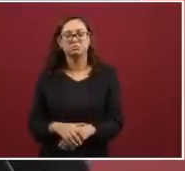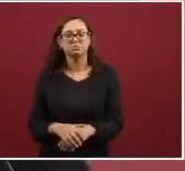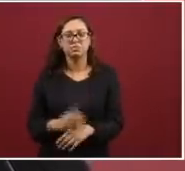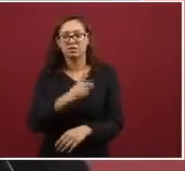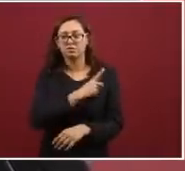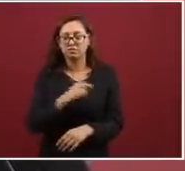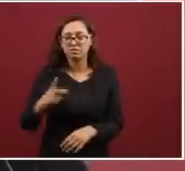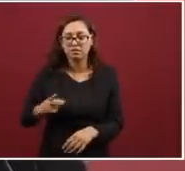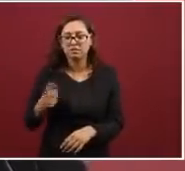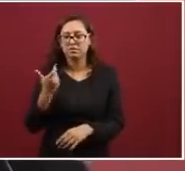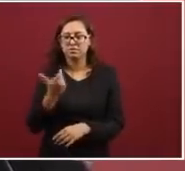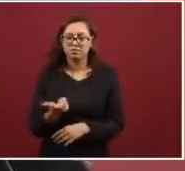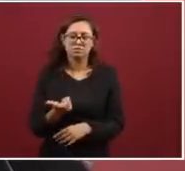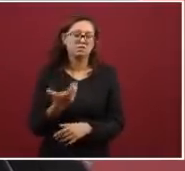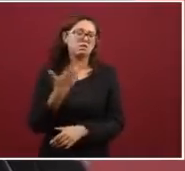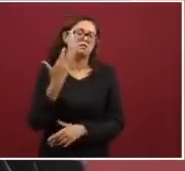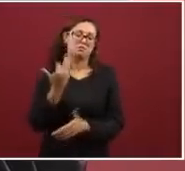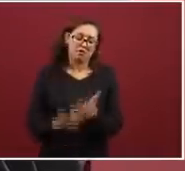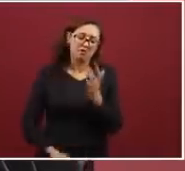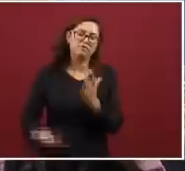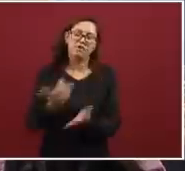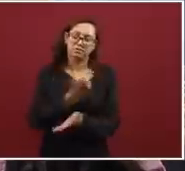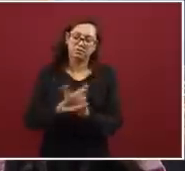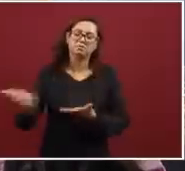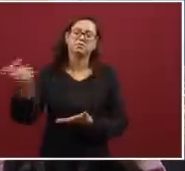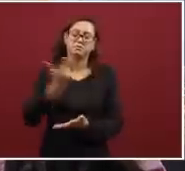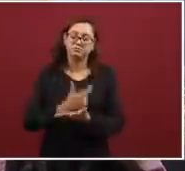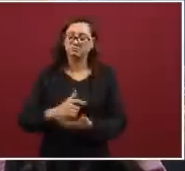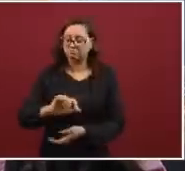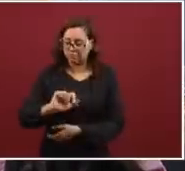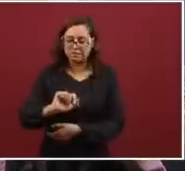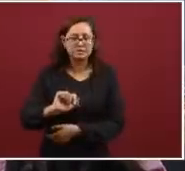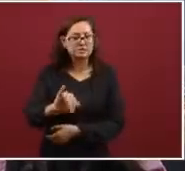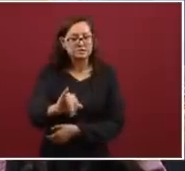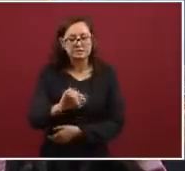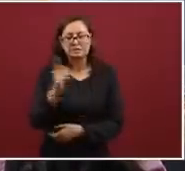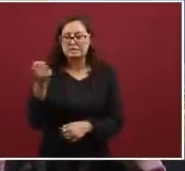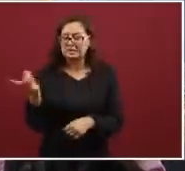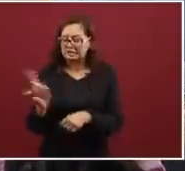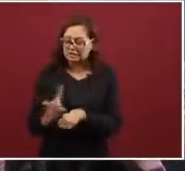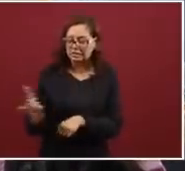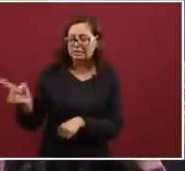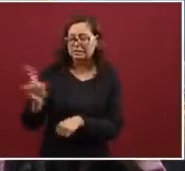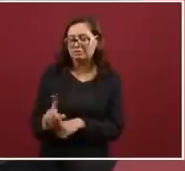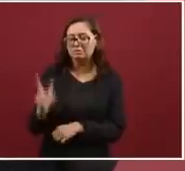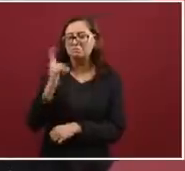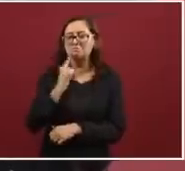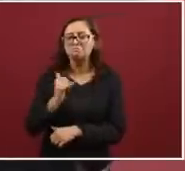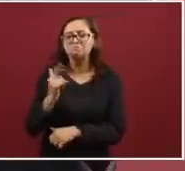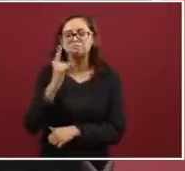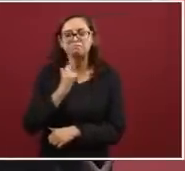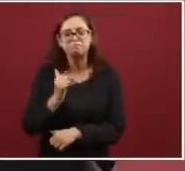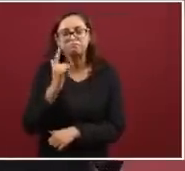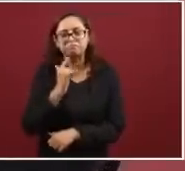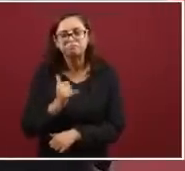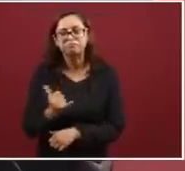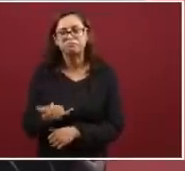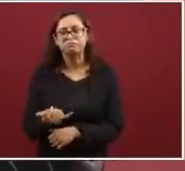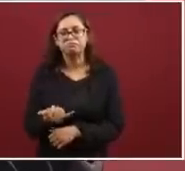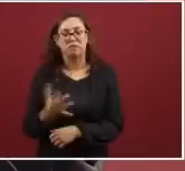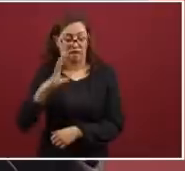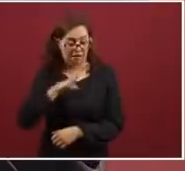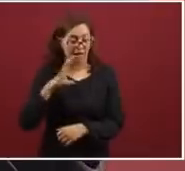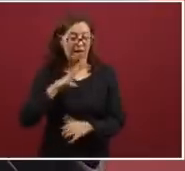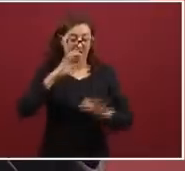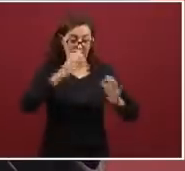Adeudos, eso sí, eso nos cuesta, todos los días tenemos que estar, o sea, hay presupuesto